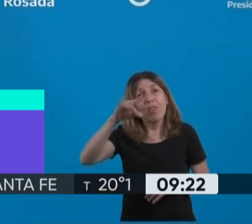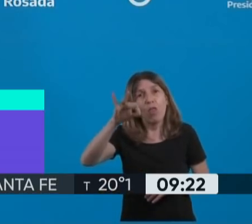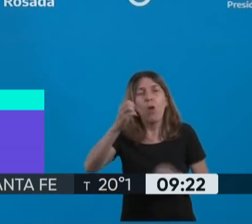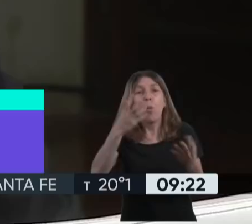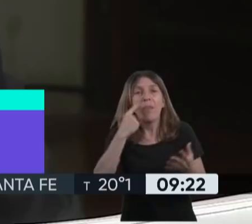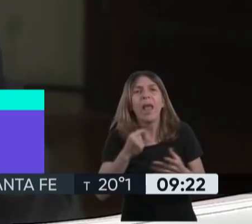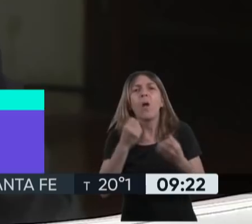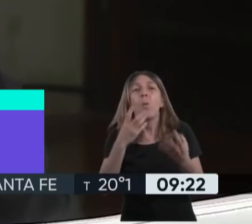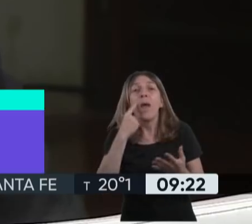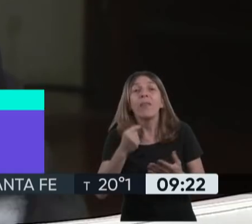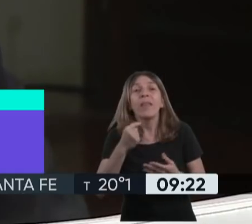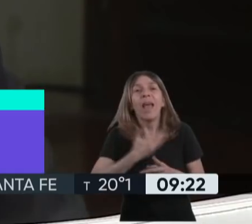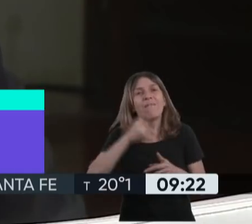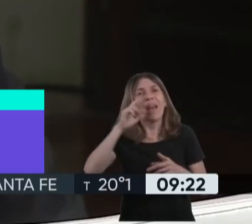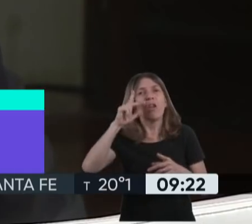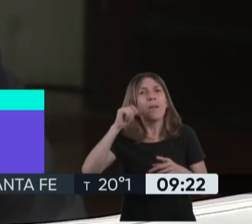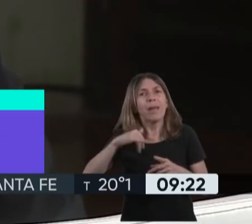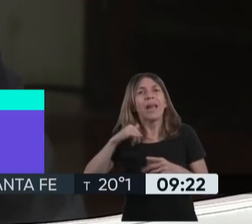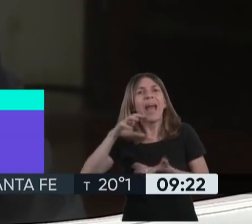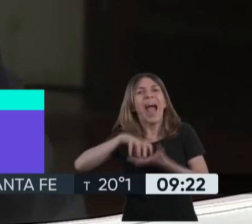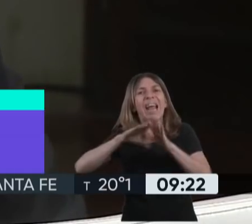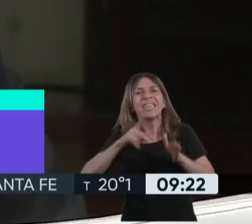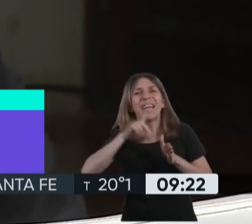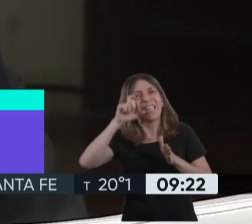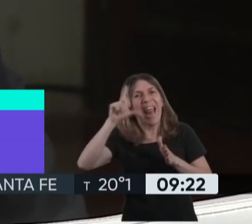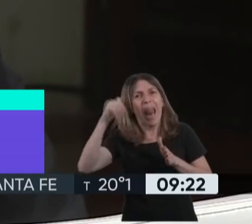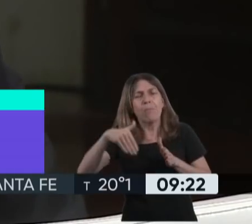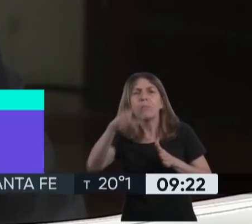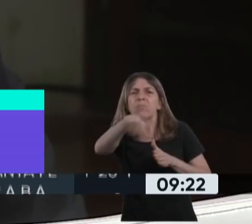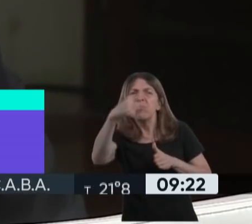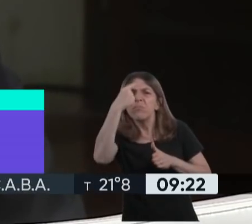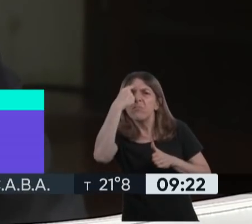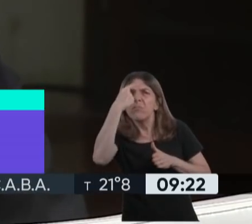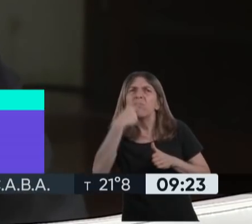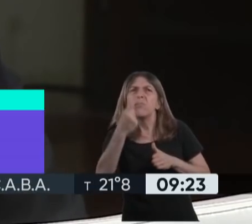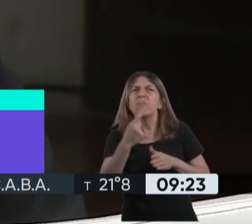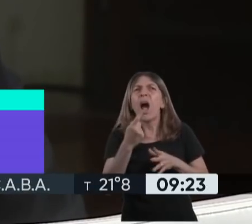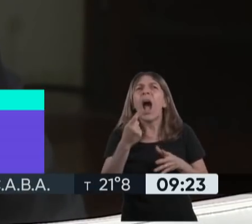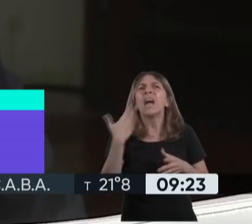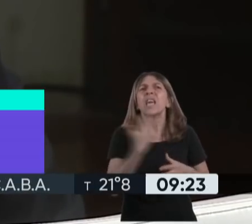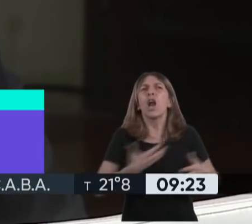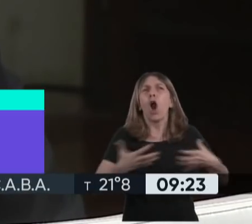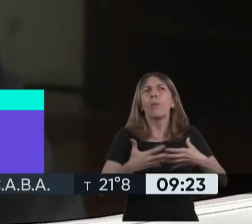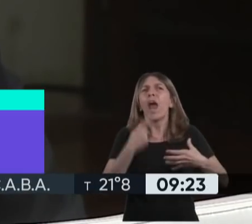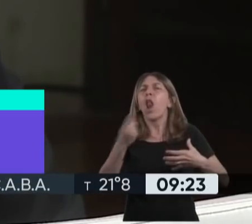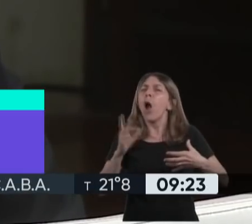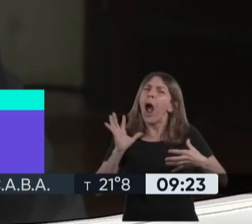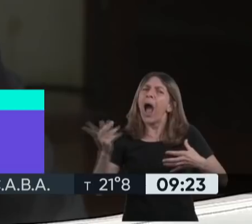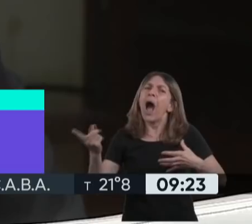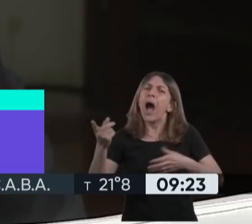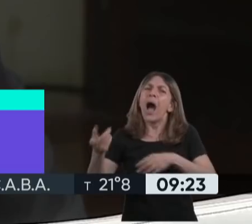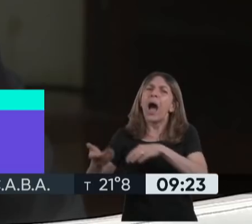Buen día, ministra. Fernando Ramírez, de la agencia TELAN. Usted dijo que no le llamó la atención al gobierno la ausencia del jefe de gobierno